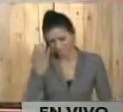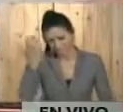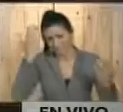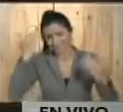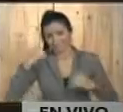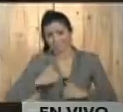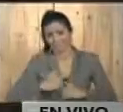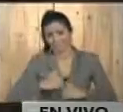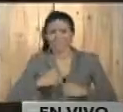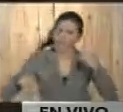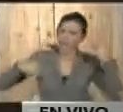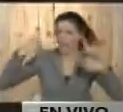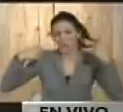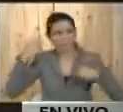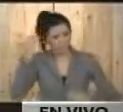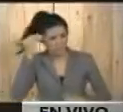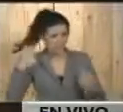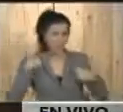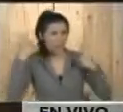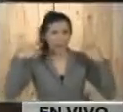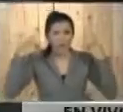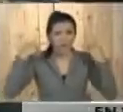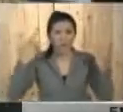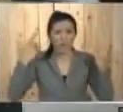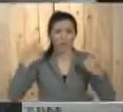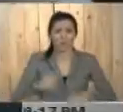era un loco.